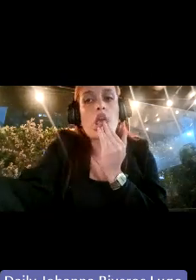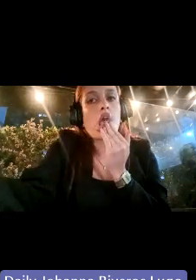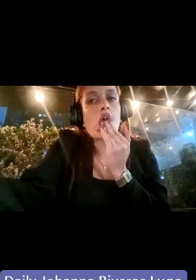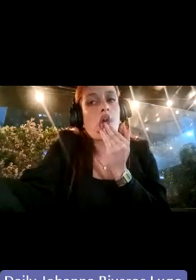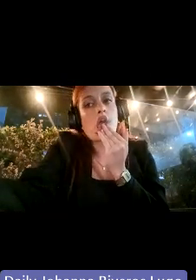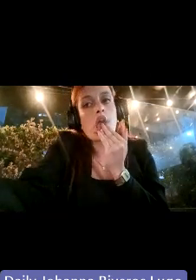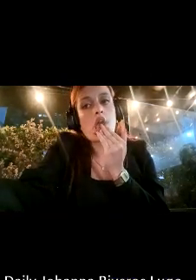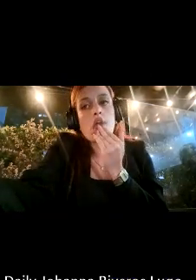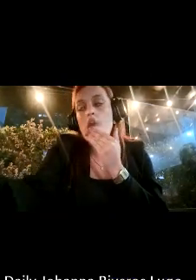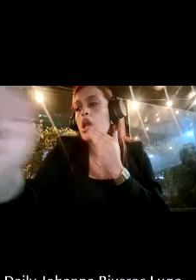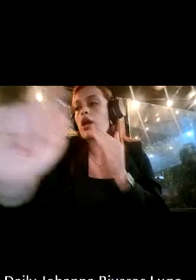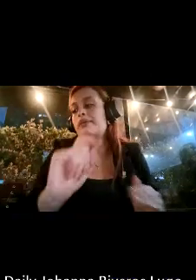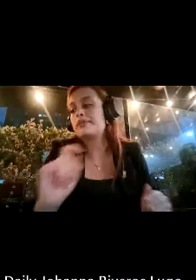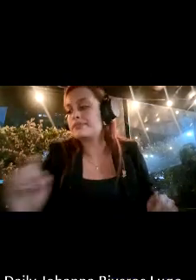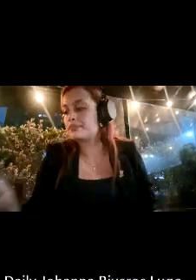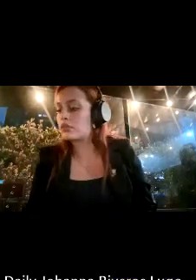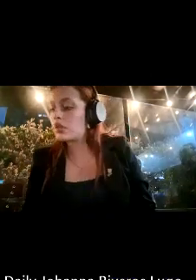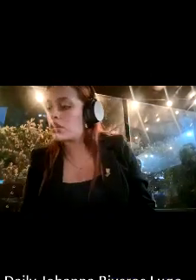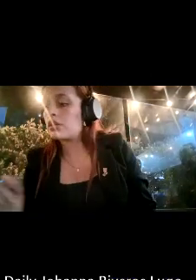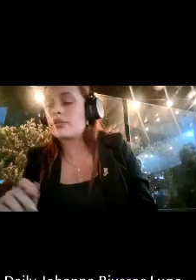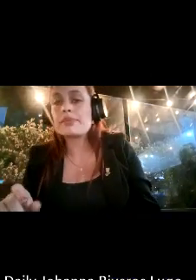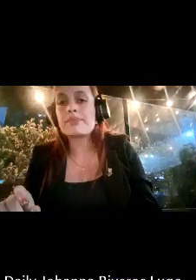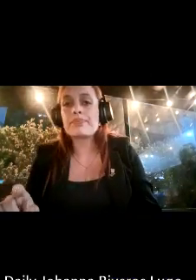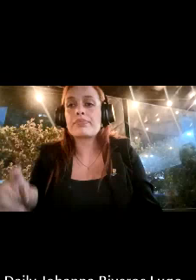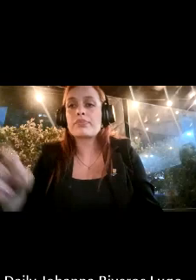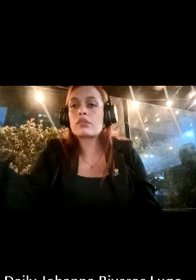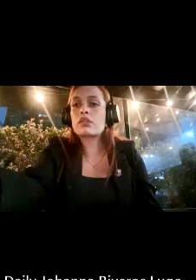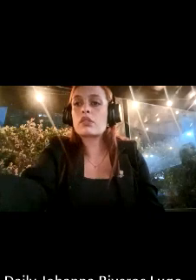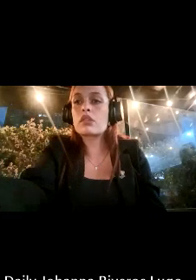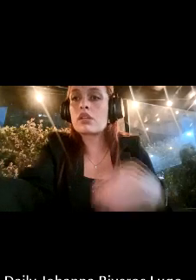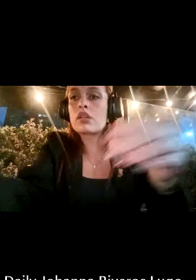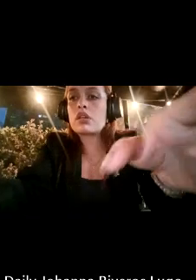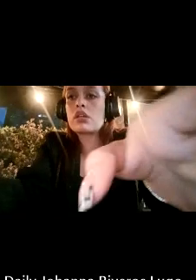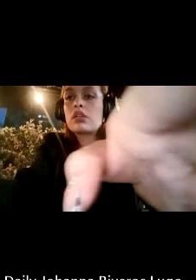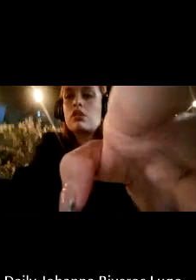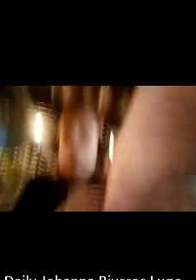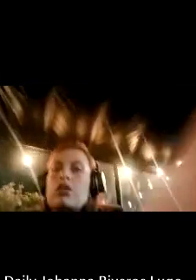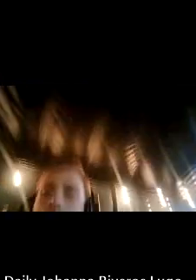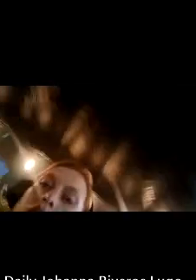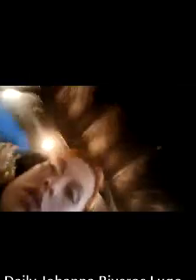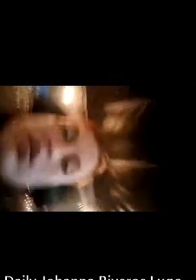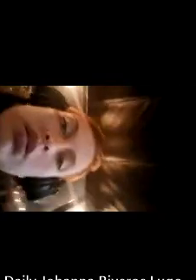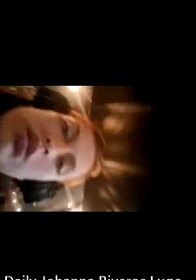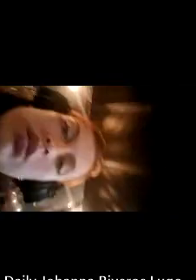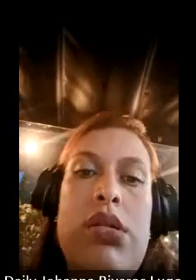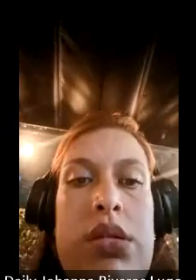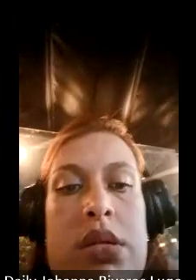sé. sí, profe, yo te puedo ver muy bien.